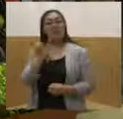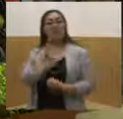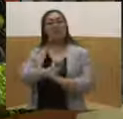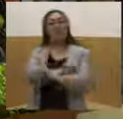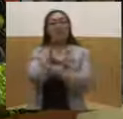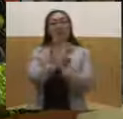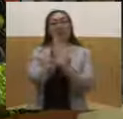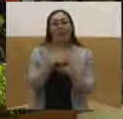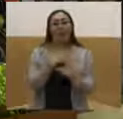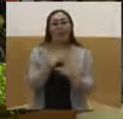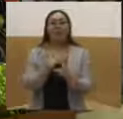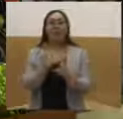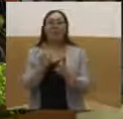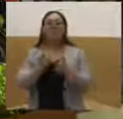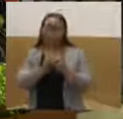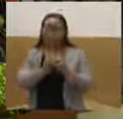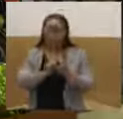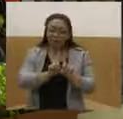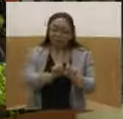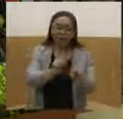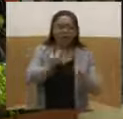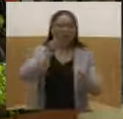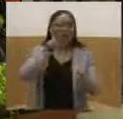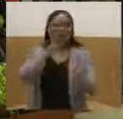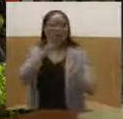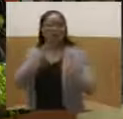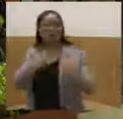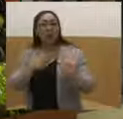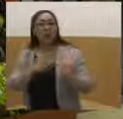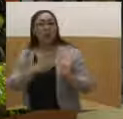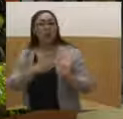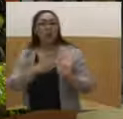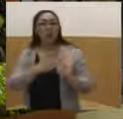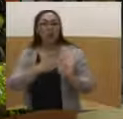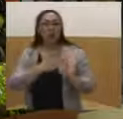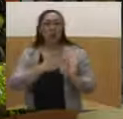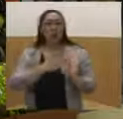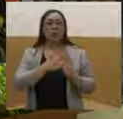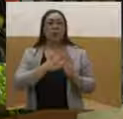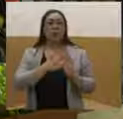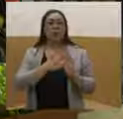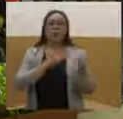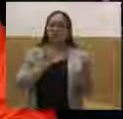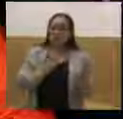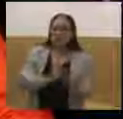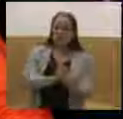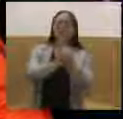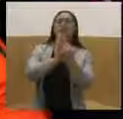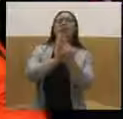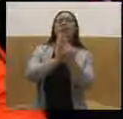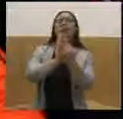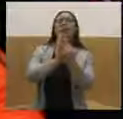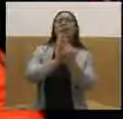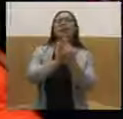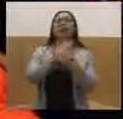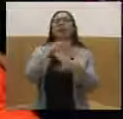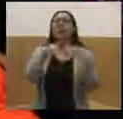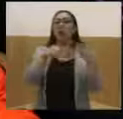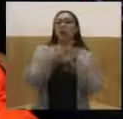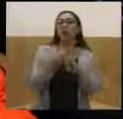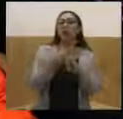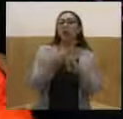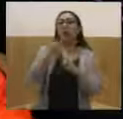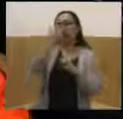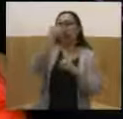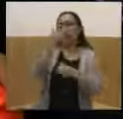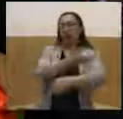toda determinación y con un enorme compromiso la lucha legítima que son de las mujeres, que es una lucha de ellas y